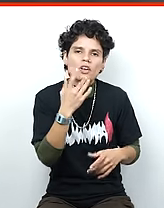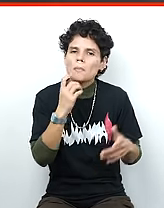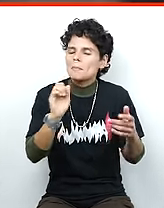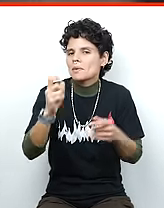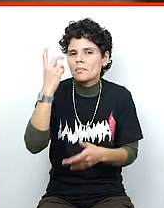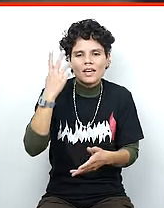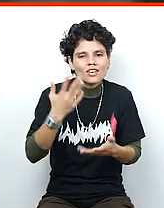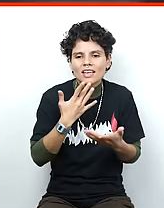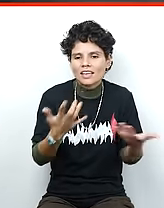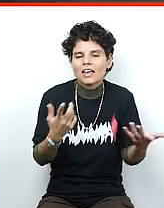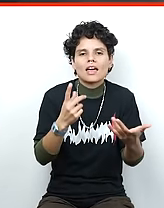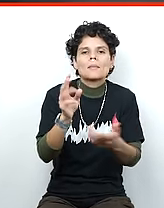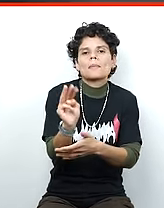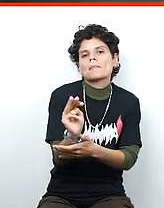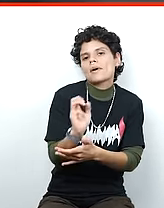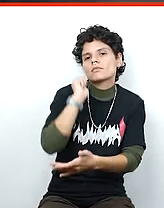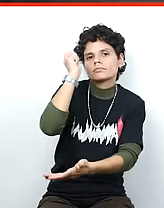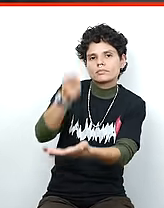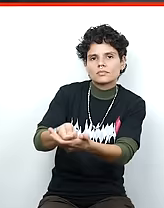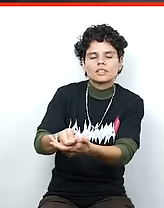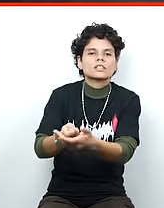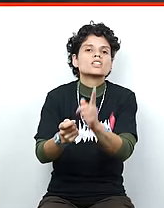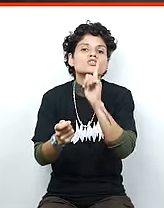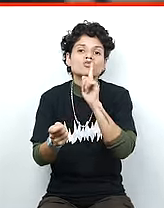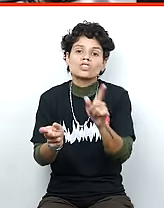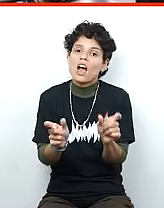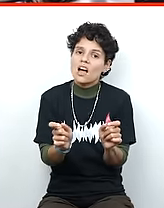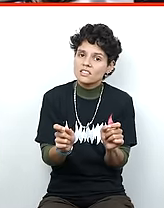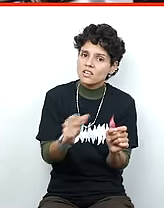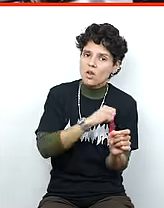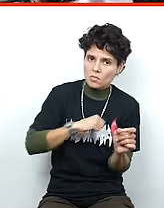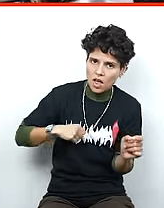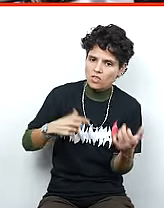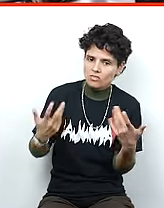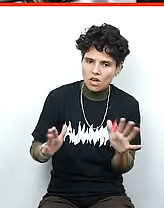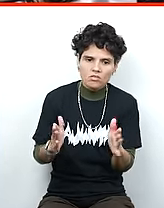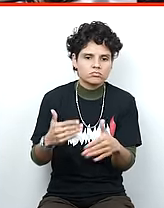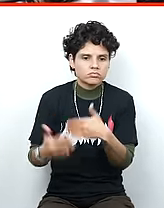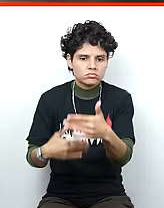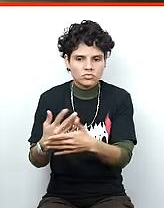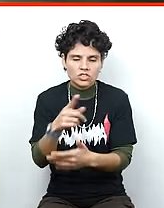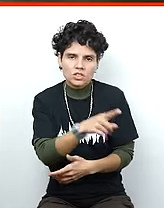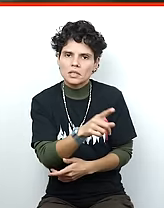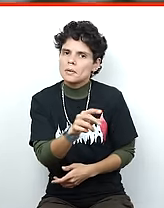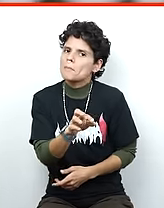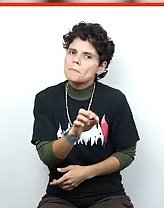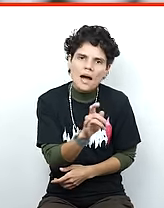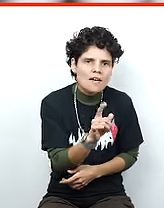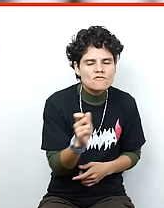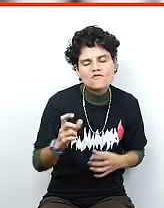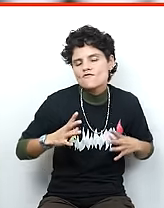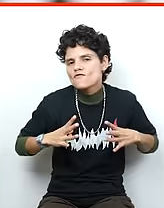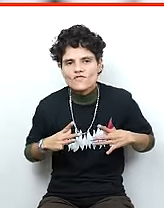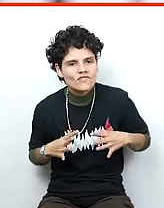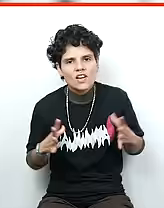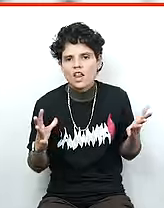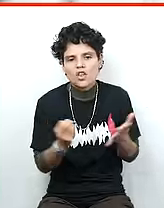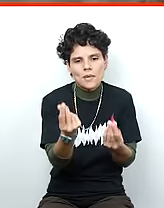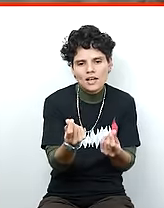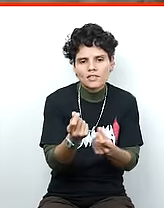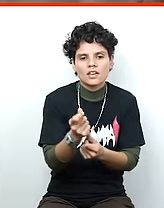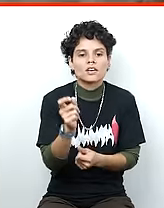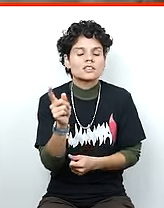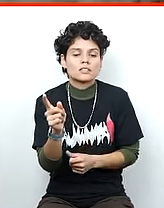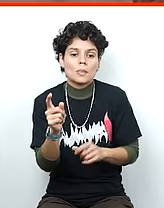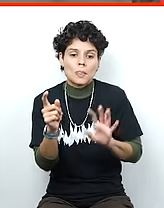mandarla a la mamá, si yo estaba vivo. Le pagó una operación de cáncer que tenía la mamá y estaba terrible contento ese culiado por eso. Siempre está orgulloso de él.